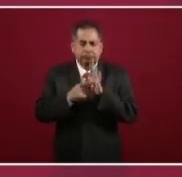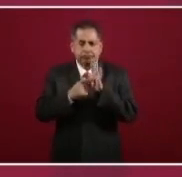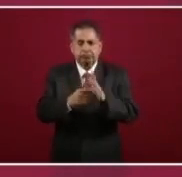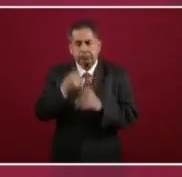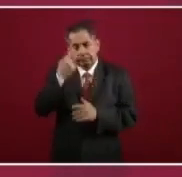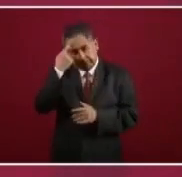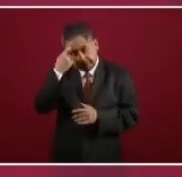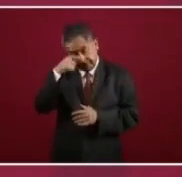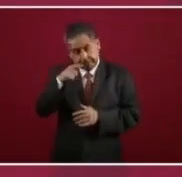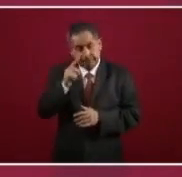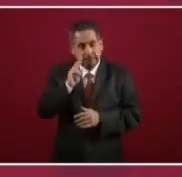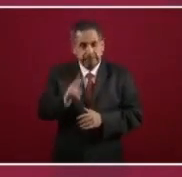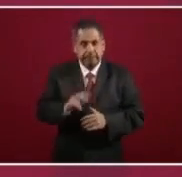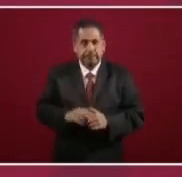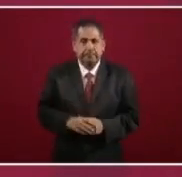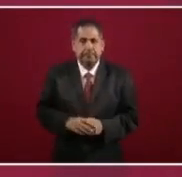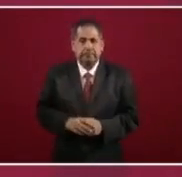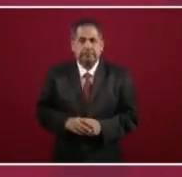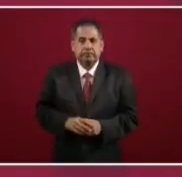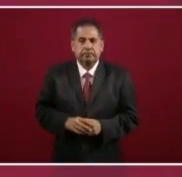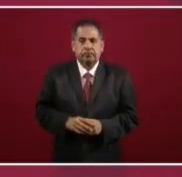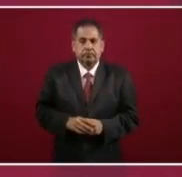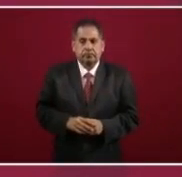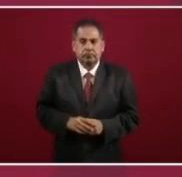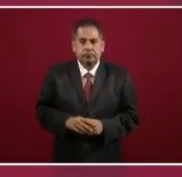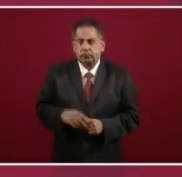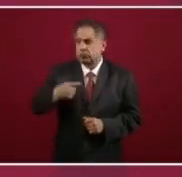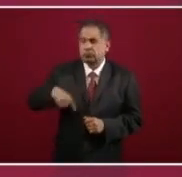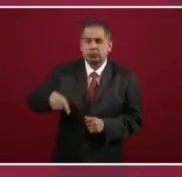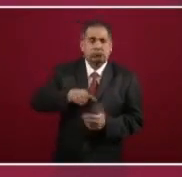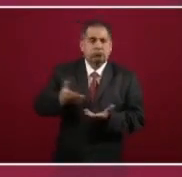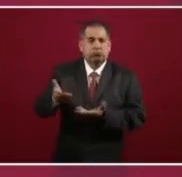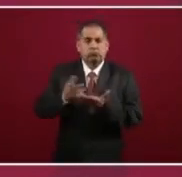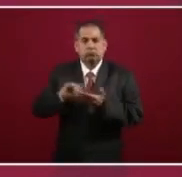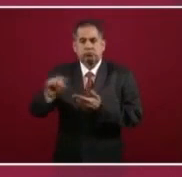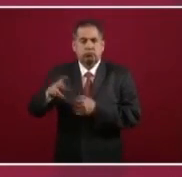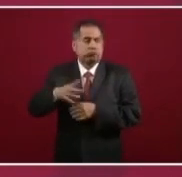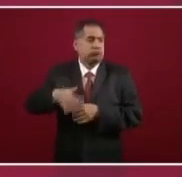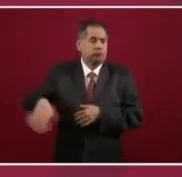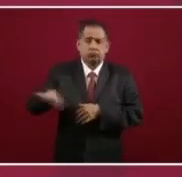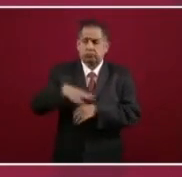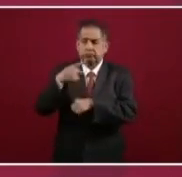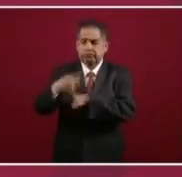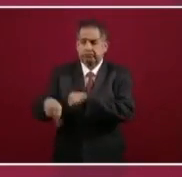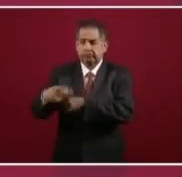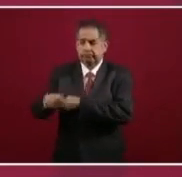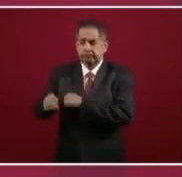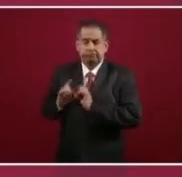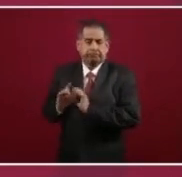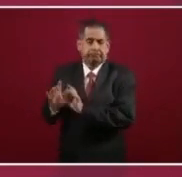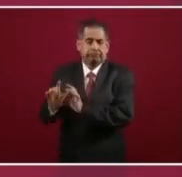miren somos servidores públicos y todos corremos un riesgo